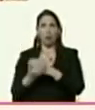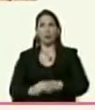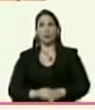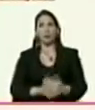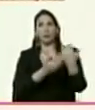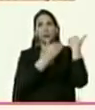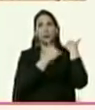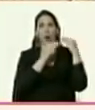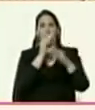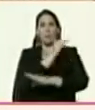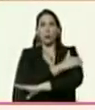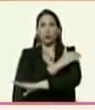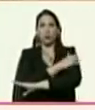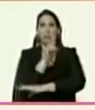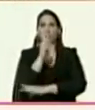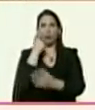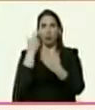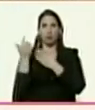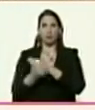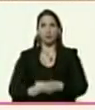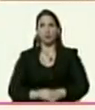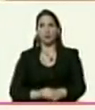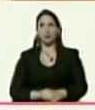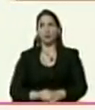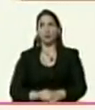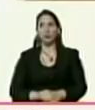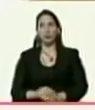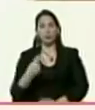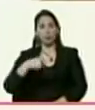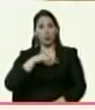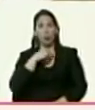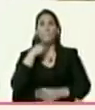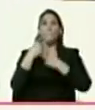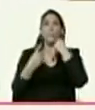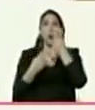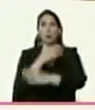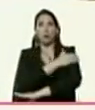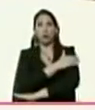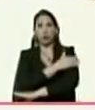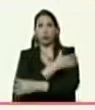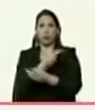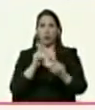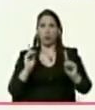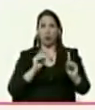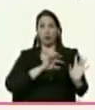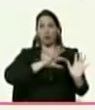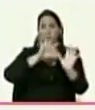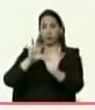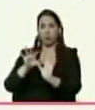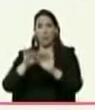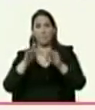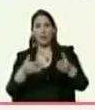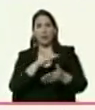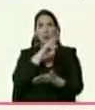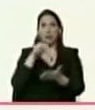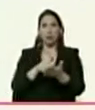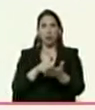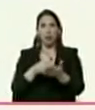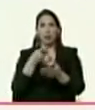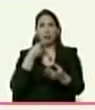la oposición venezolana. De la representación de la oposición democrática que asiste a la Mesa Nacional de